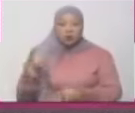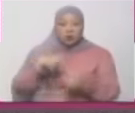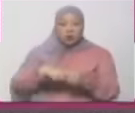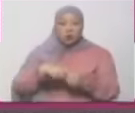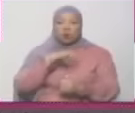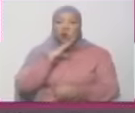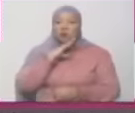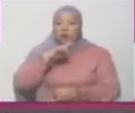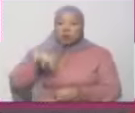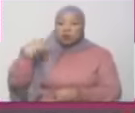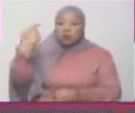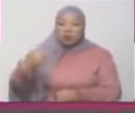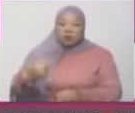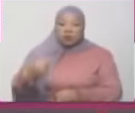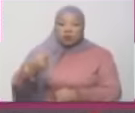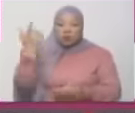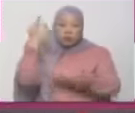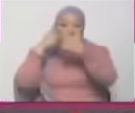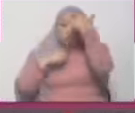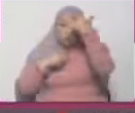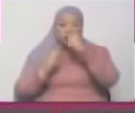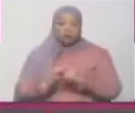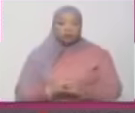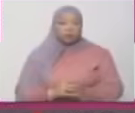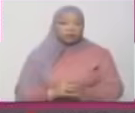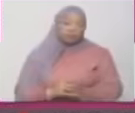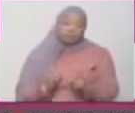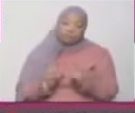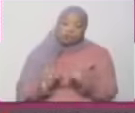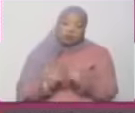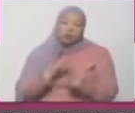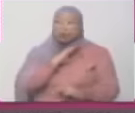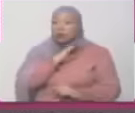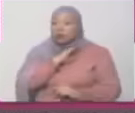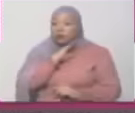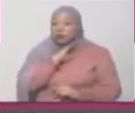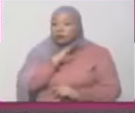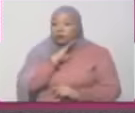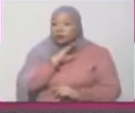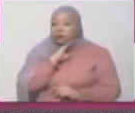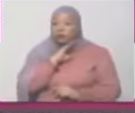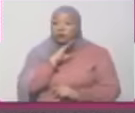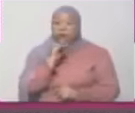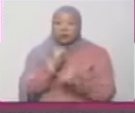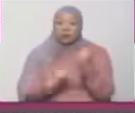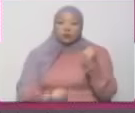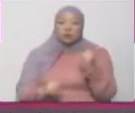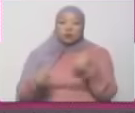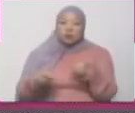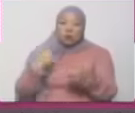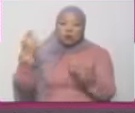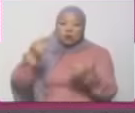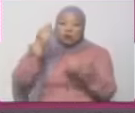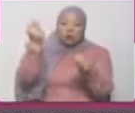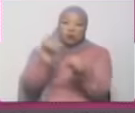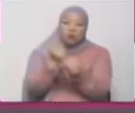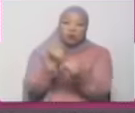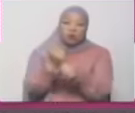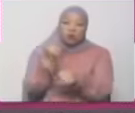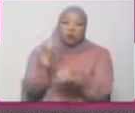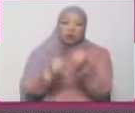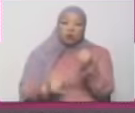días subsiguientes nuestro comandante, parecía casi como su última proclama, porque